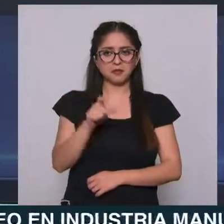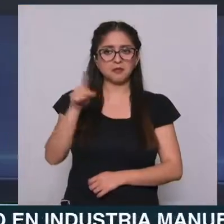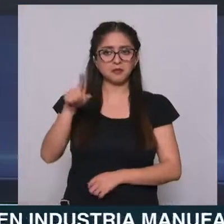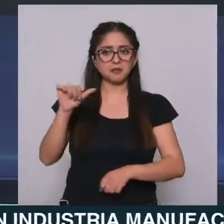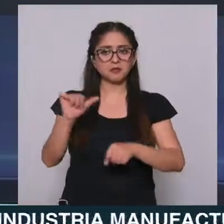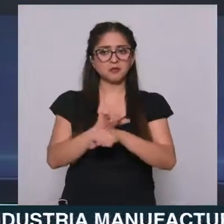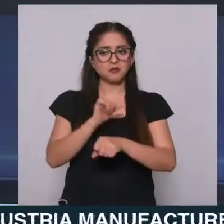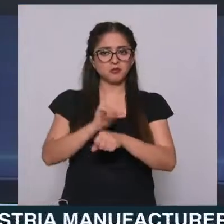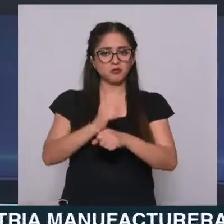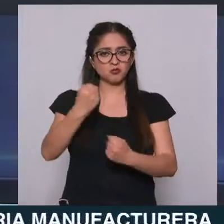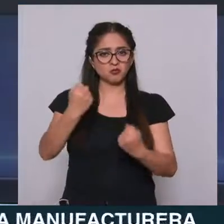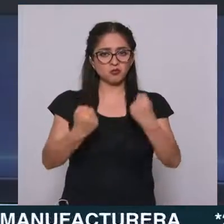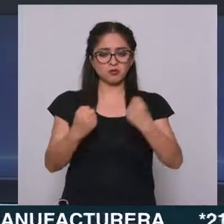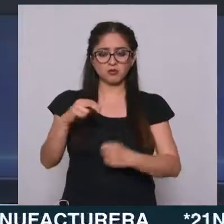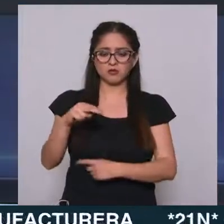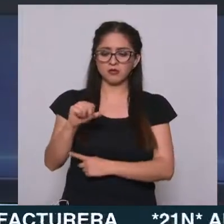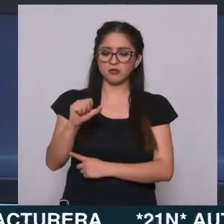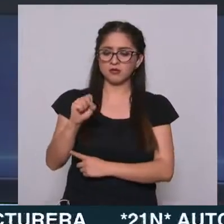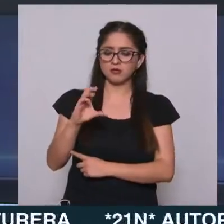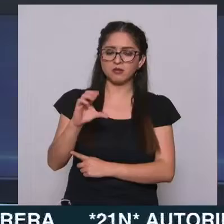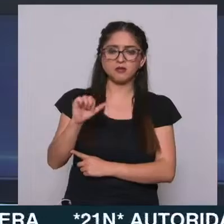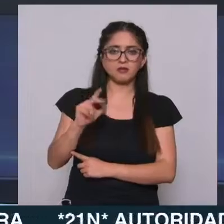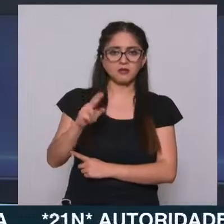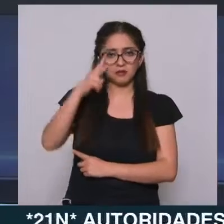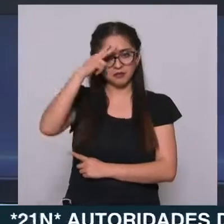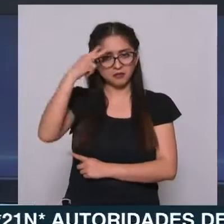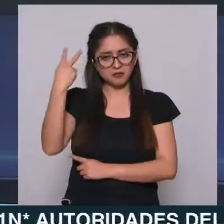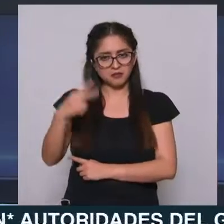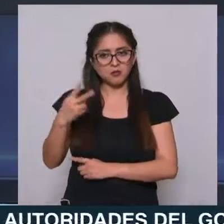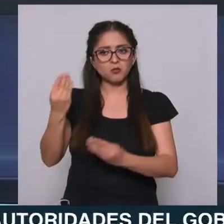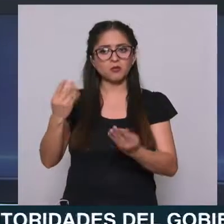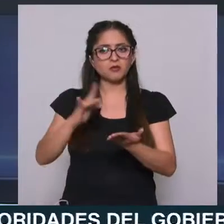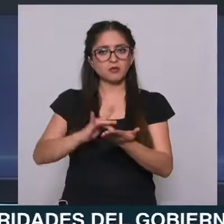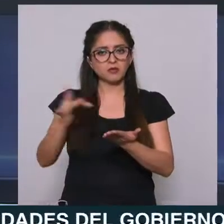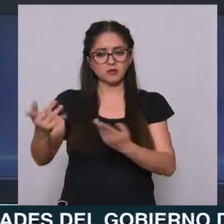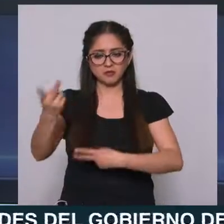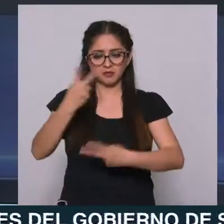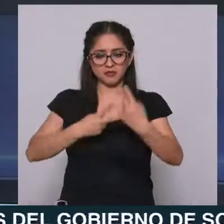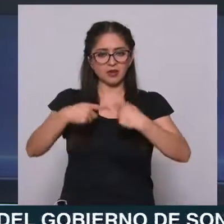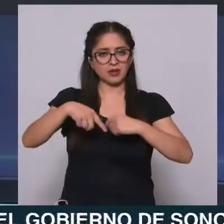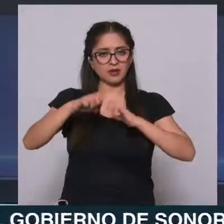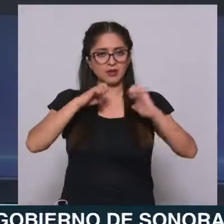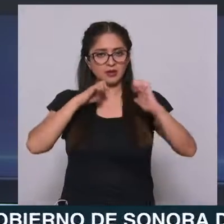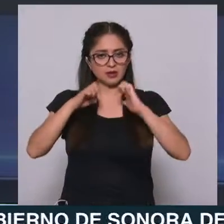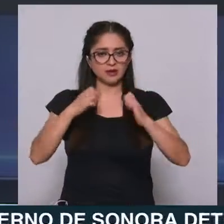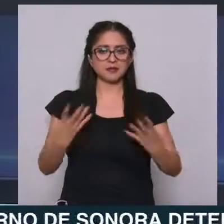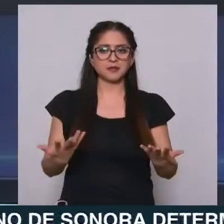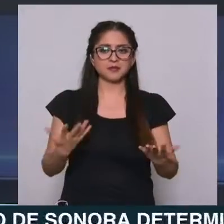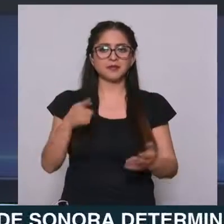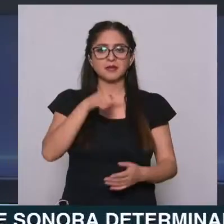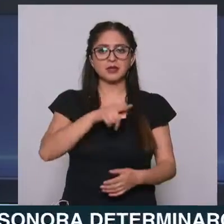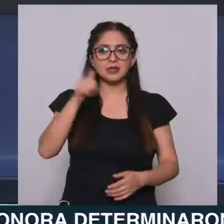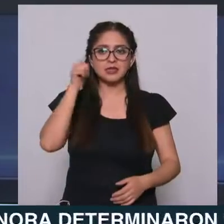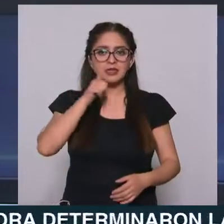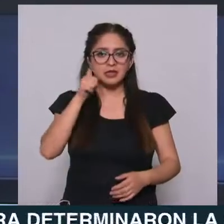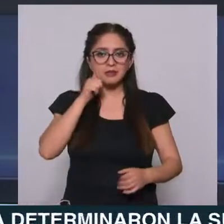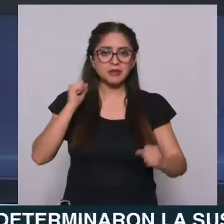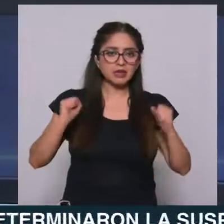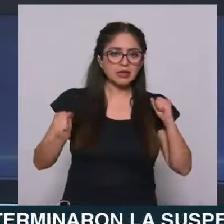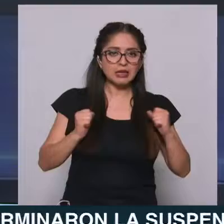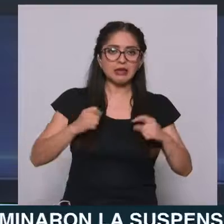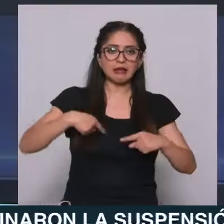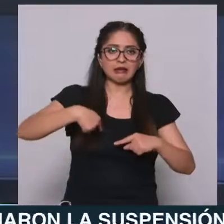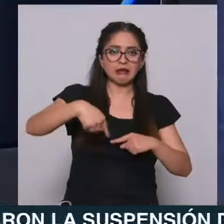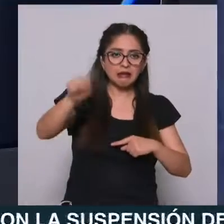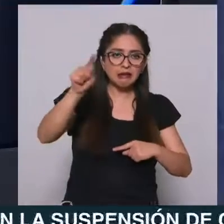de NASCAR México. Max, muchas gracias por estar aquí. No, un gusto estar aquí con ustedes. Llegaste corriendo, como lo vas a hacer el día de mañana y el